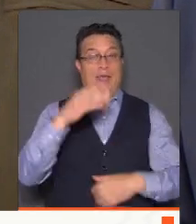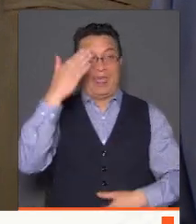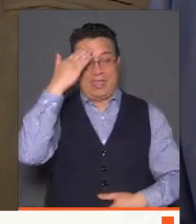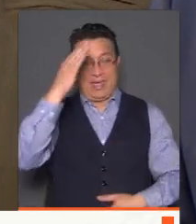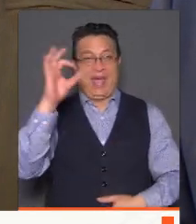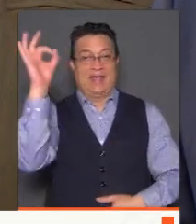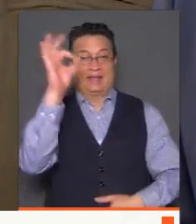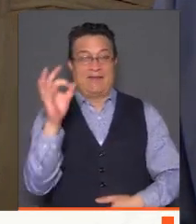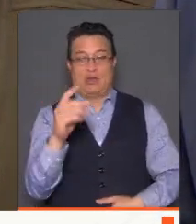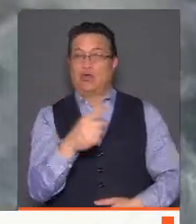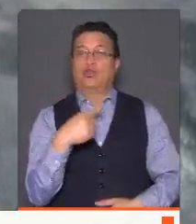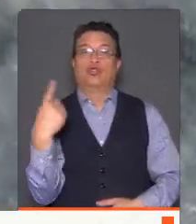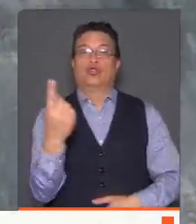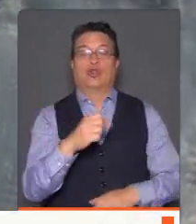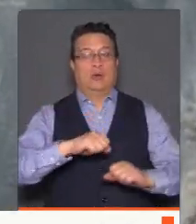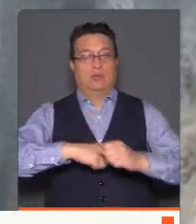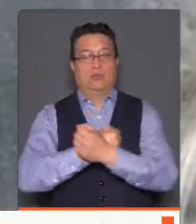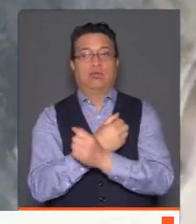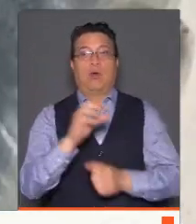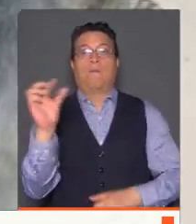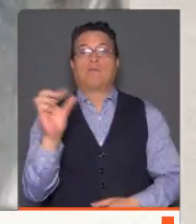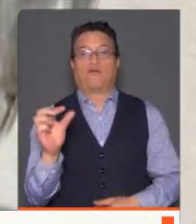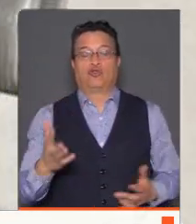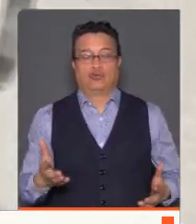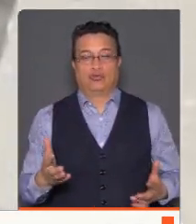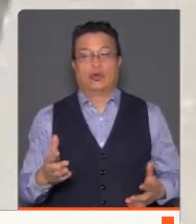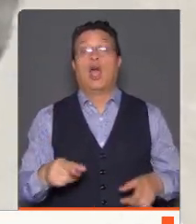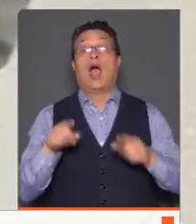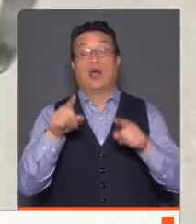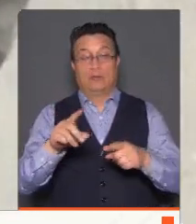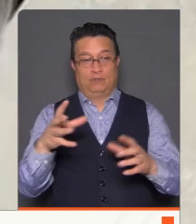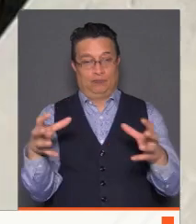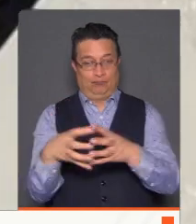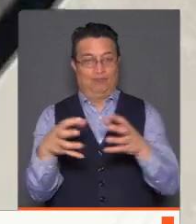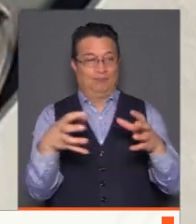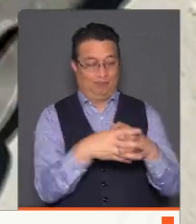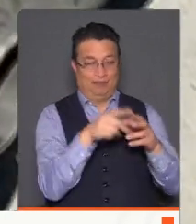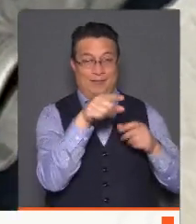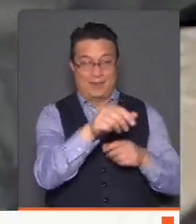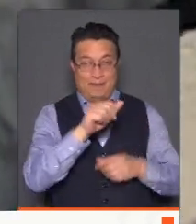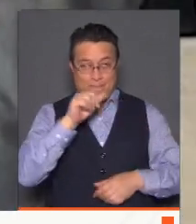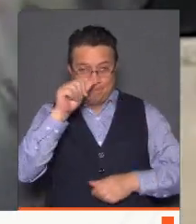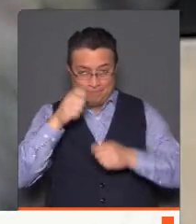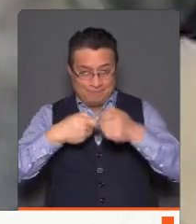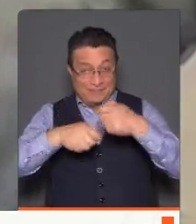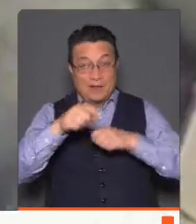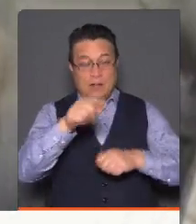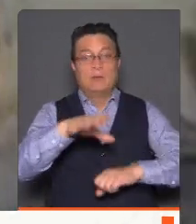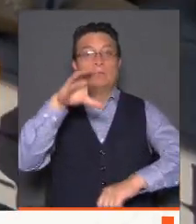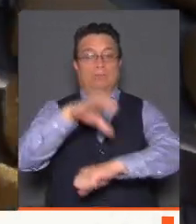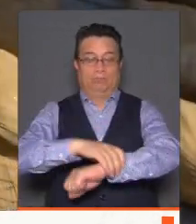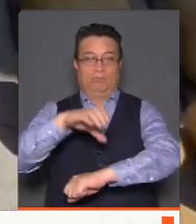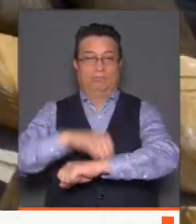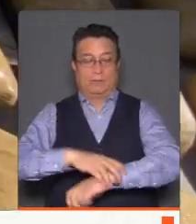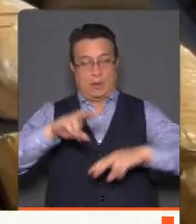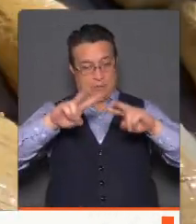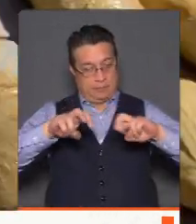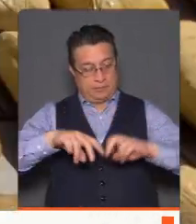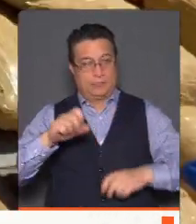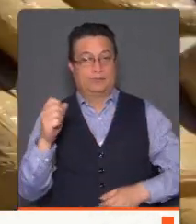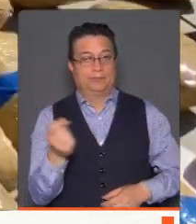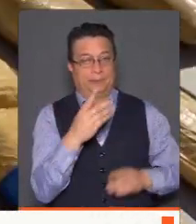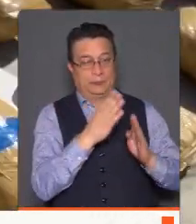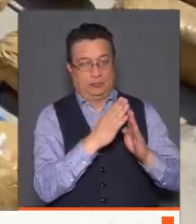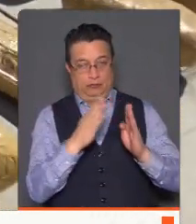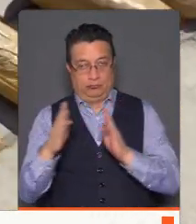quedaron todas en prisión preventiva. Ambos grupos de narcotraficantes permanecerán privados de libertad mientras dure la investigación en su